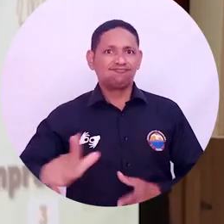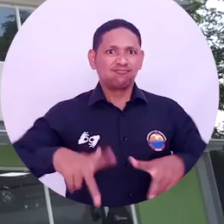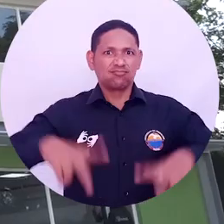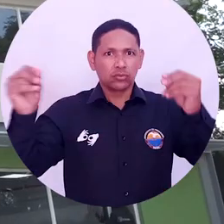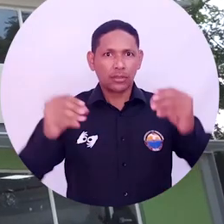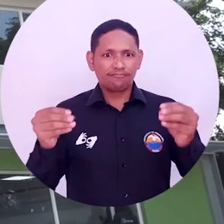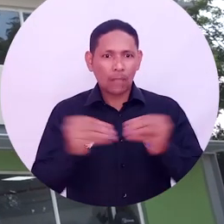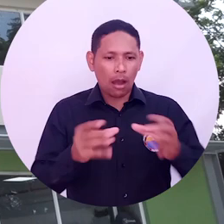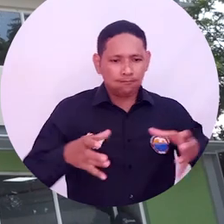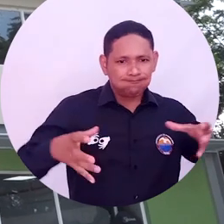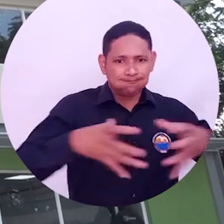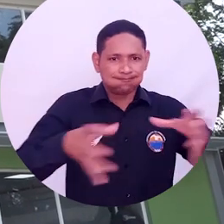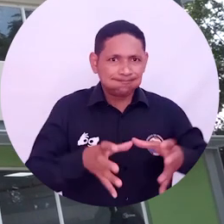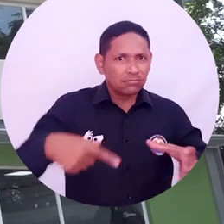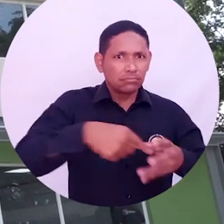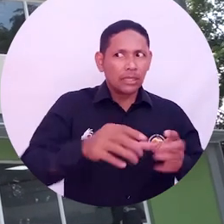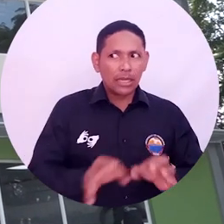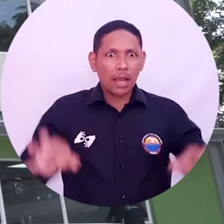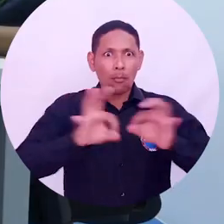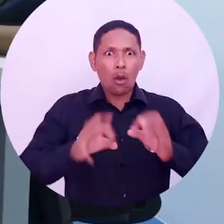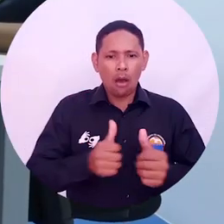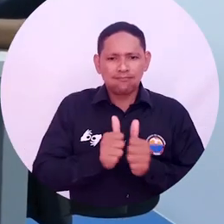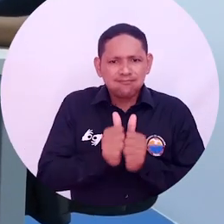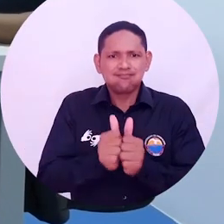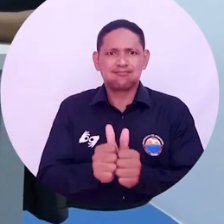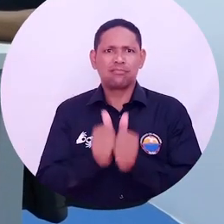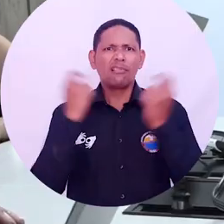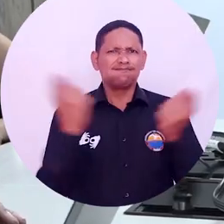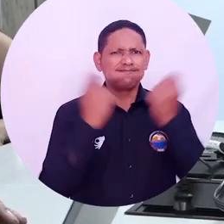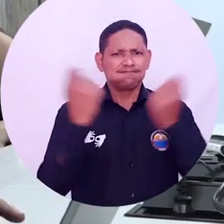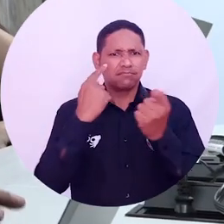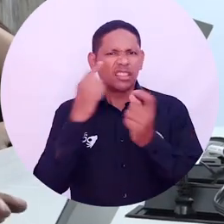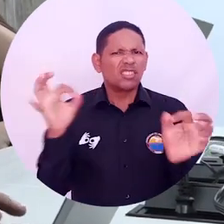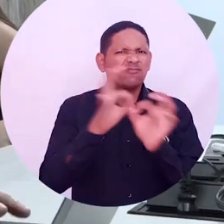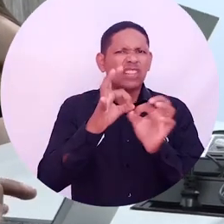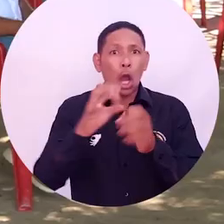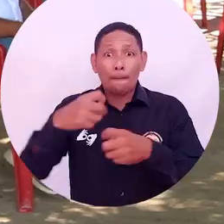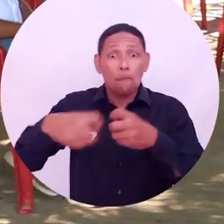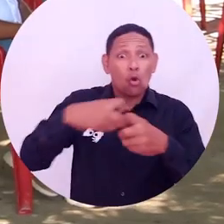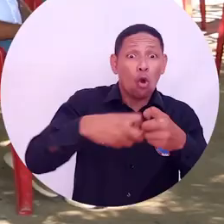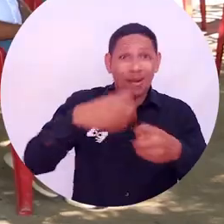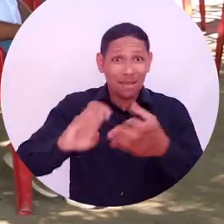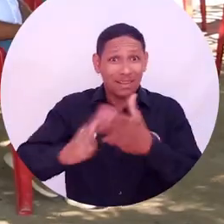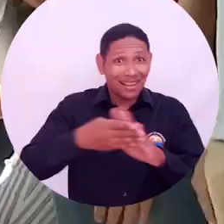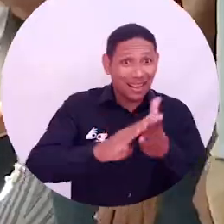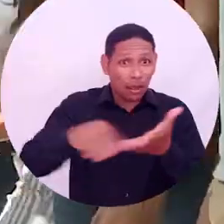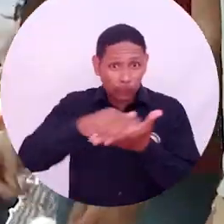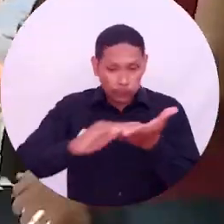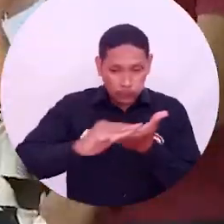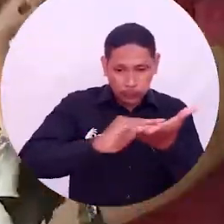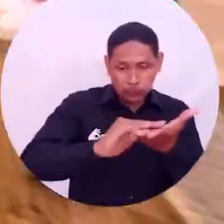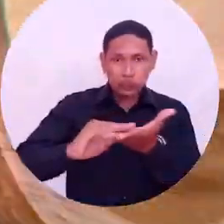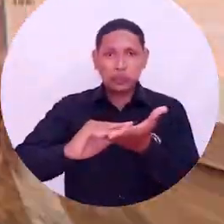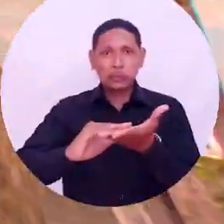de Innovación y Emprendimiento agrega valor al acompañamiento de negocios que se enfocan en solucionar problemáticas de las comunidades del